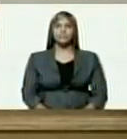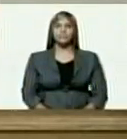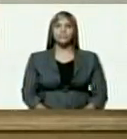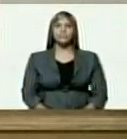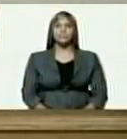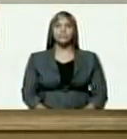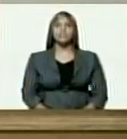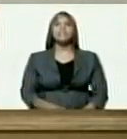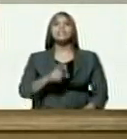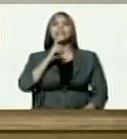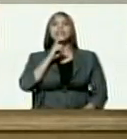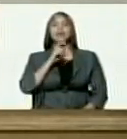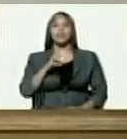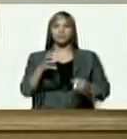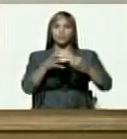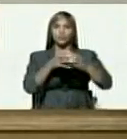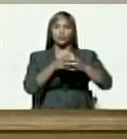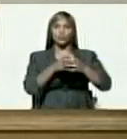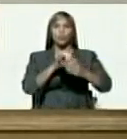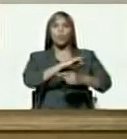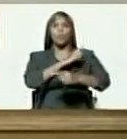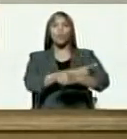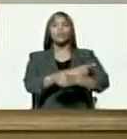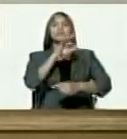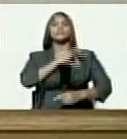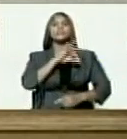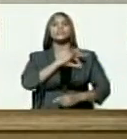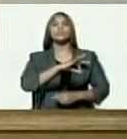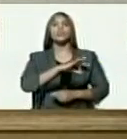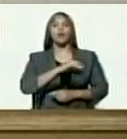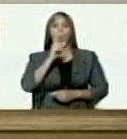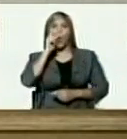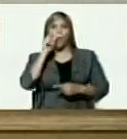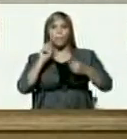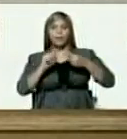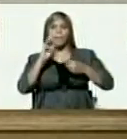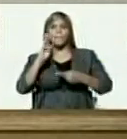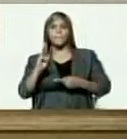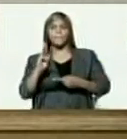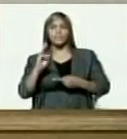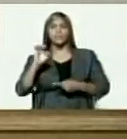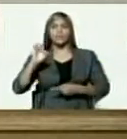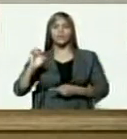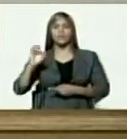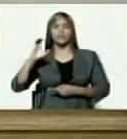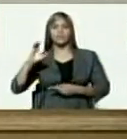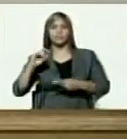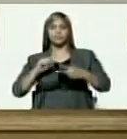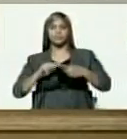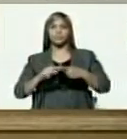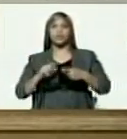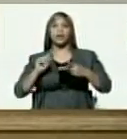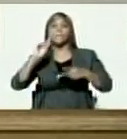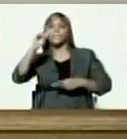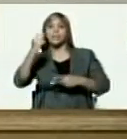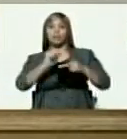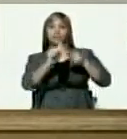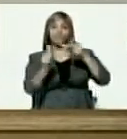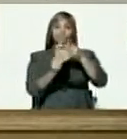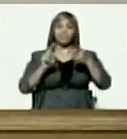Ciudadano, rector principal Pedro Enrique Calzadilla Pérez, primer suplente Gustavo Adolfo